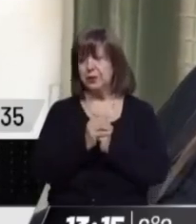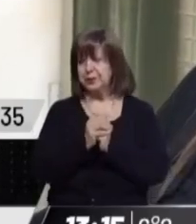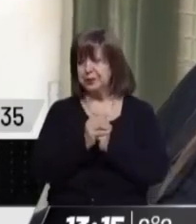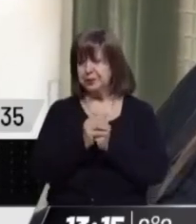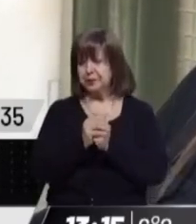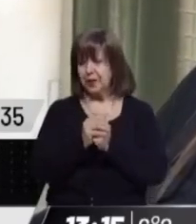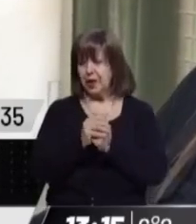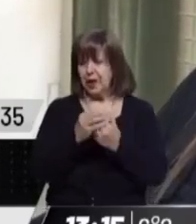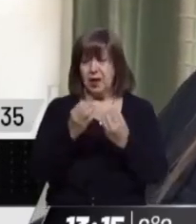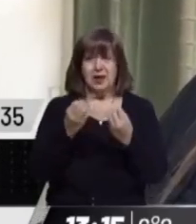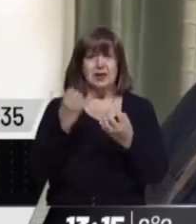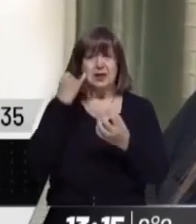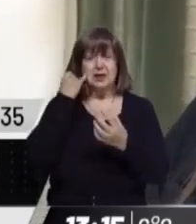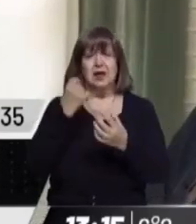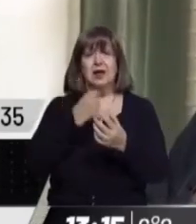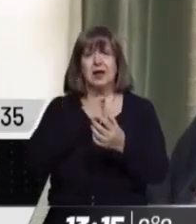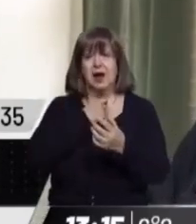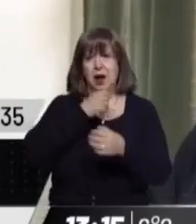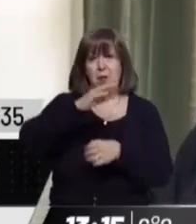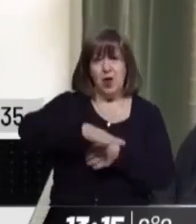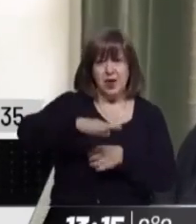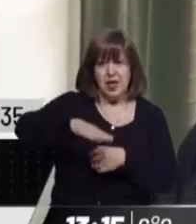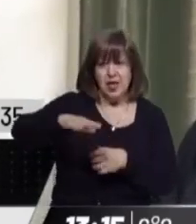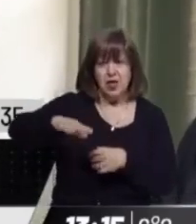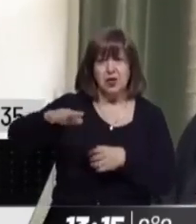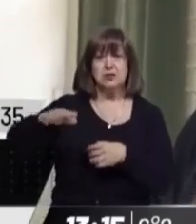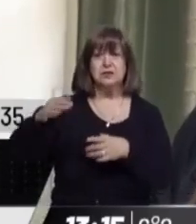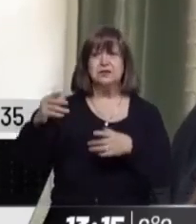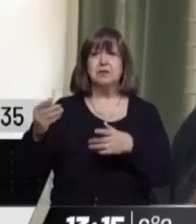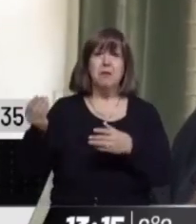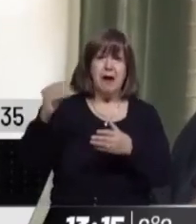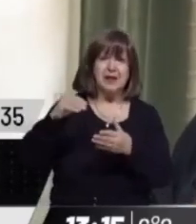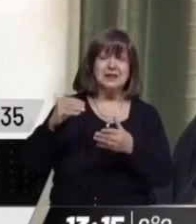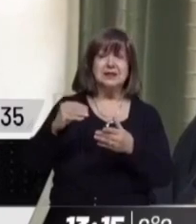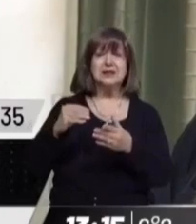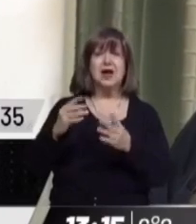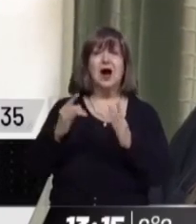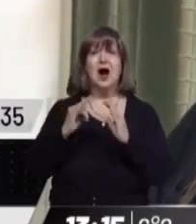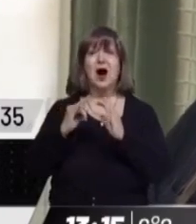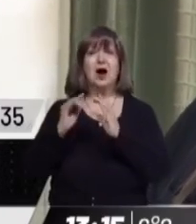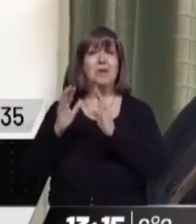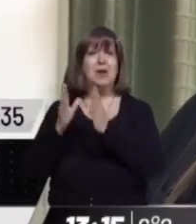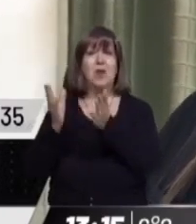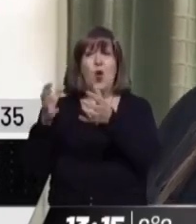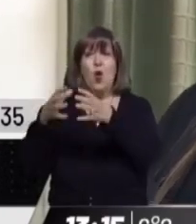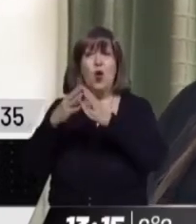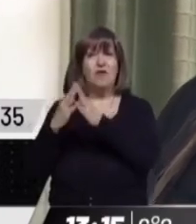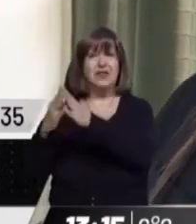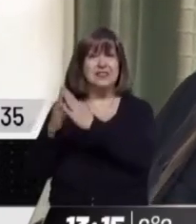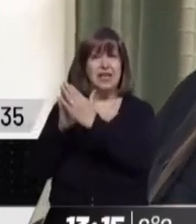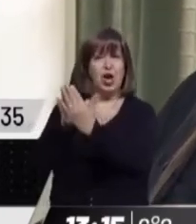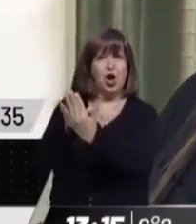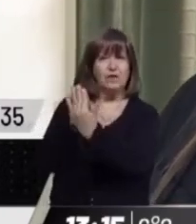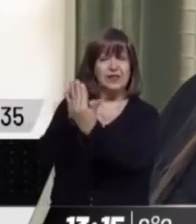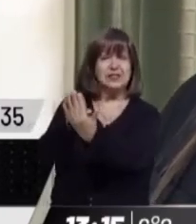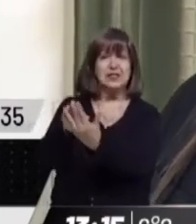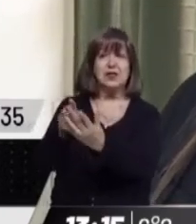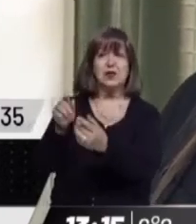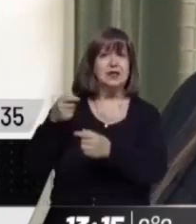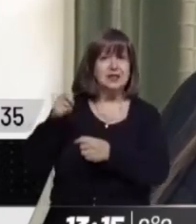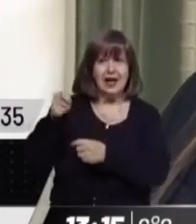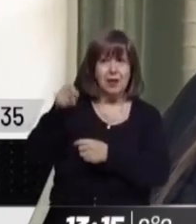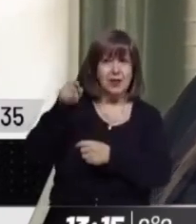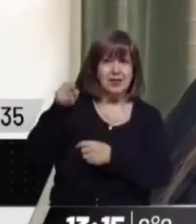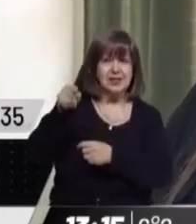fin de poder integrar más niños a esta comunidad educativa, la Unión Vecinal está tramitando